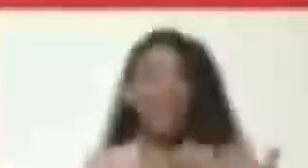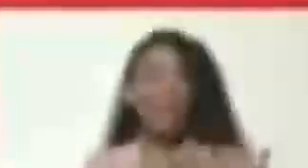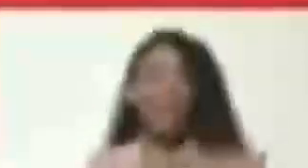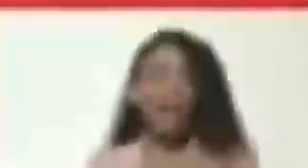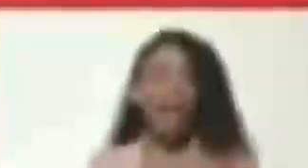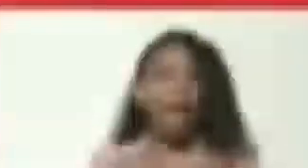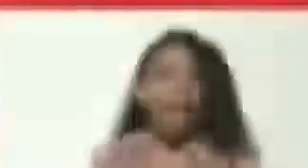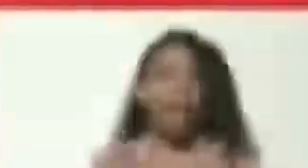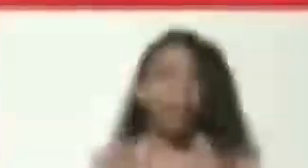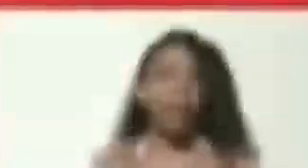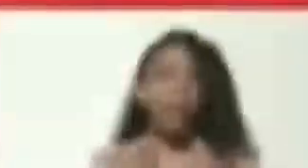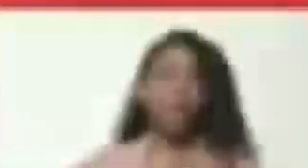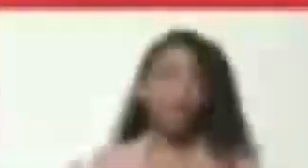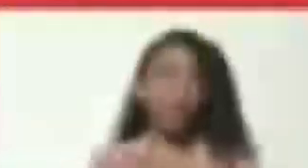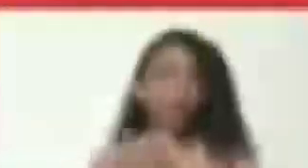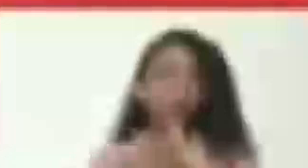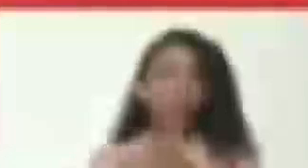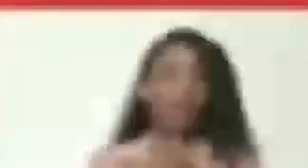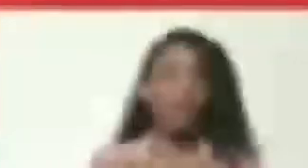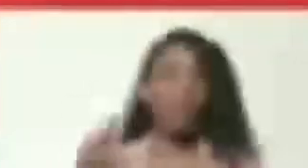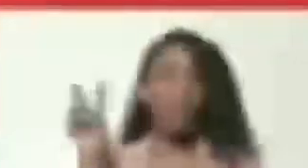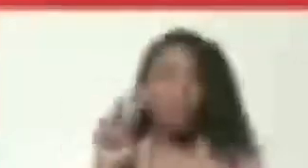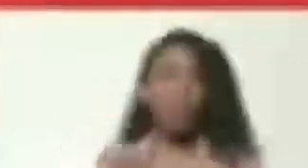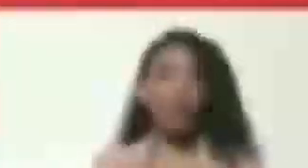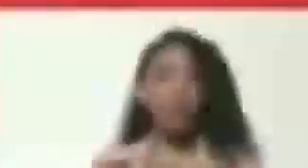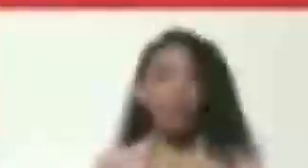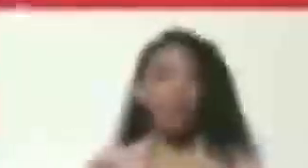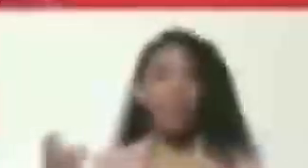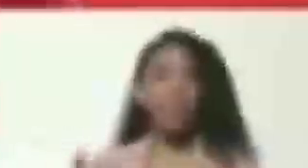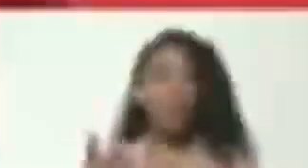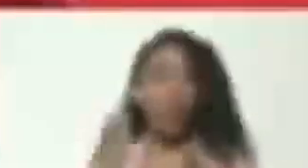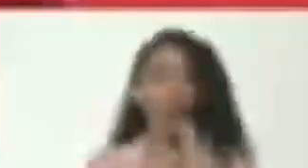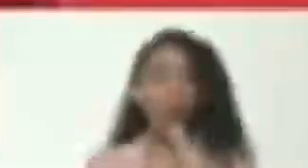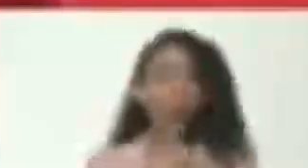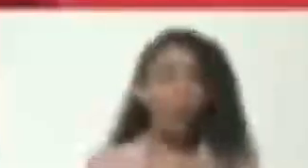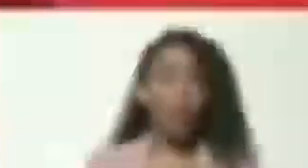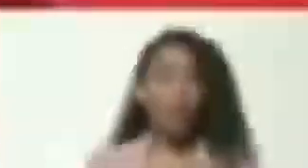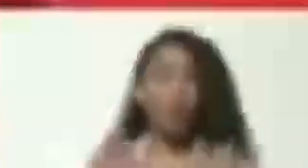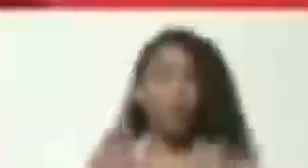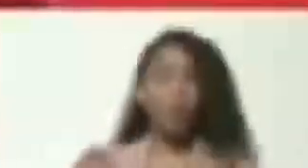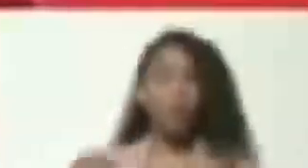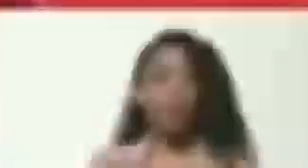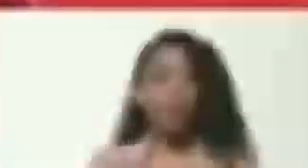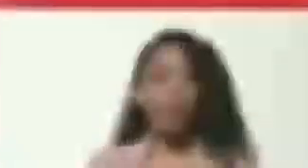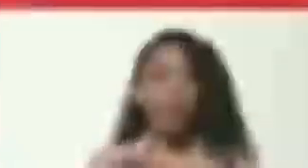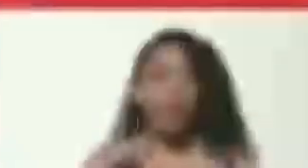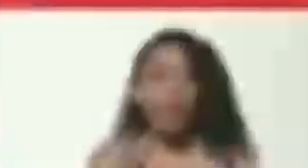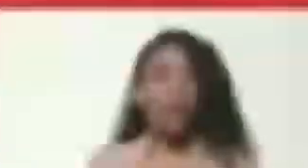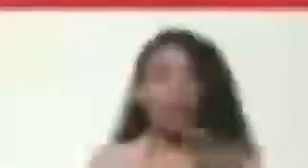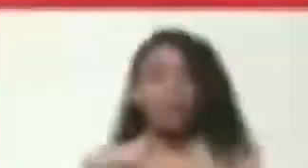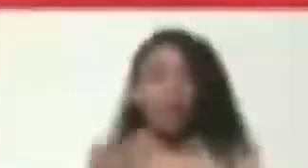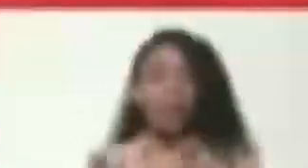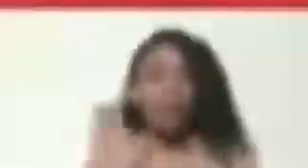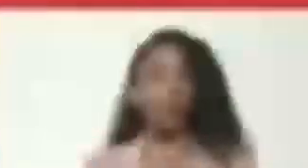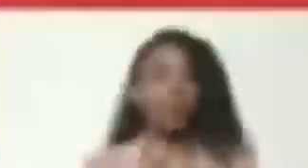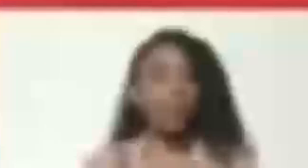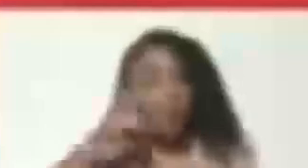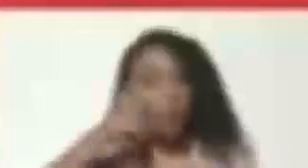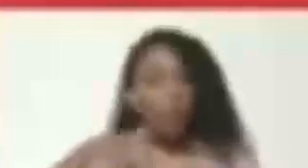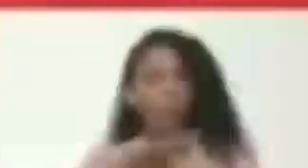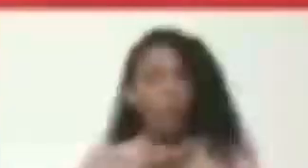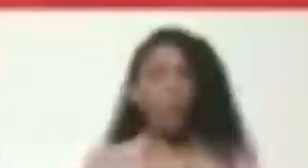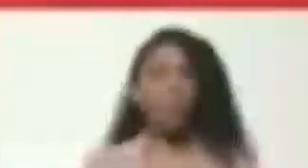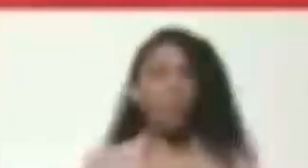petro? Porque según lo que yo he estudiado y que me he informado, el petro tiene hasta tres cotizaciones. Uno para la plataforma